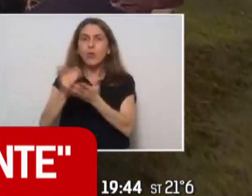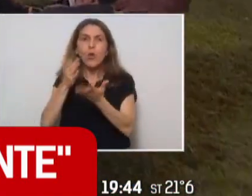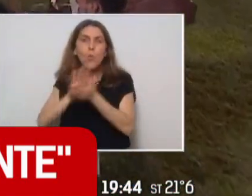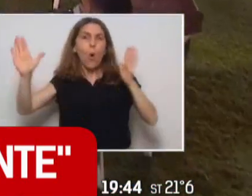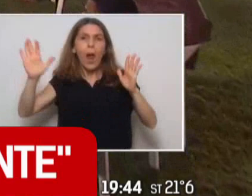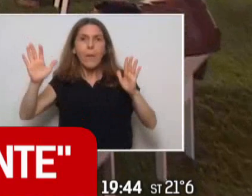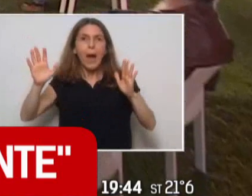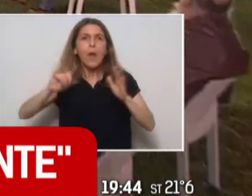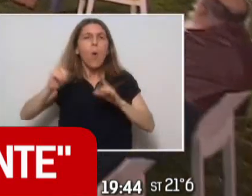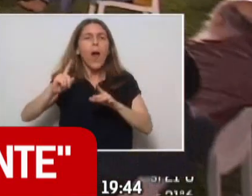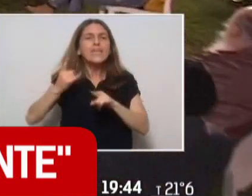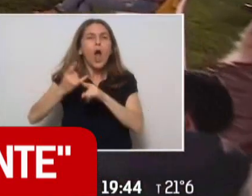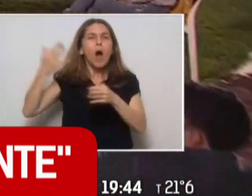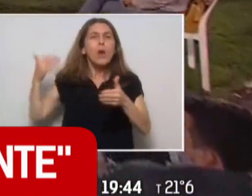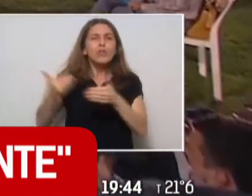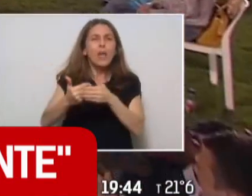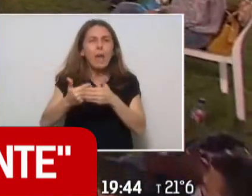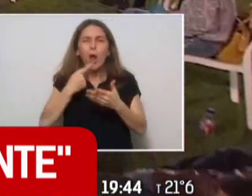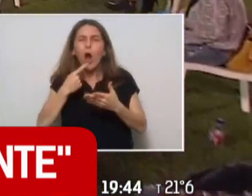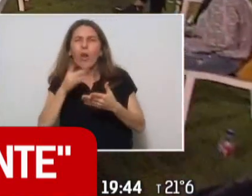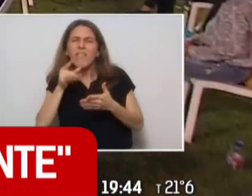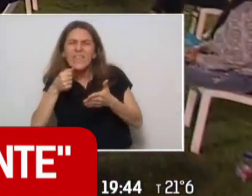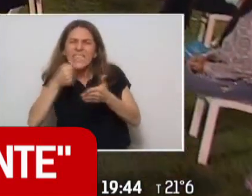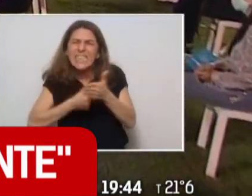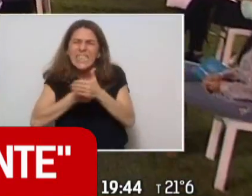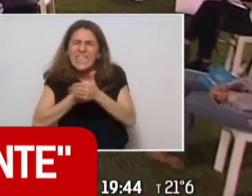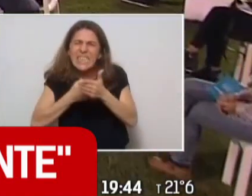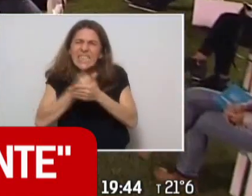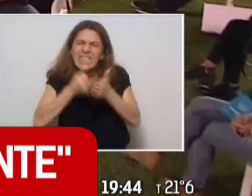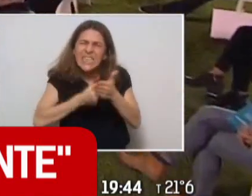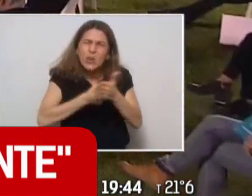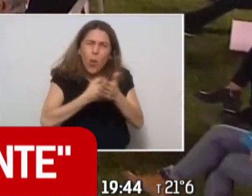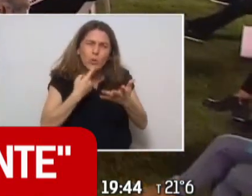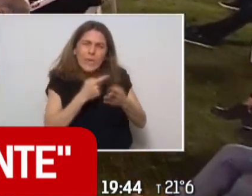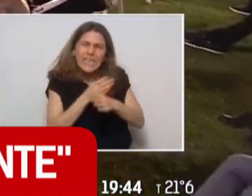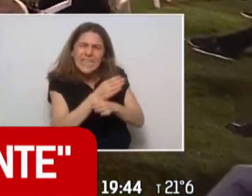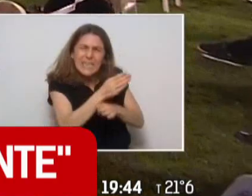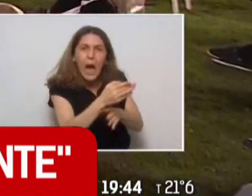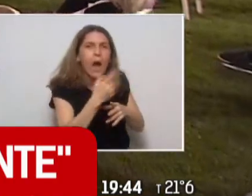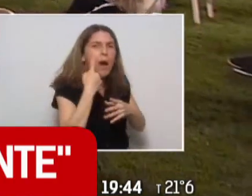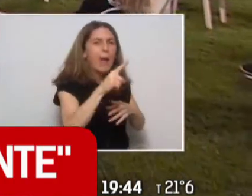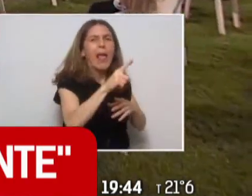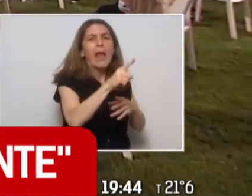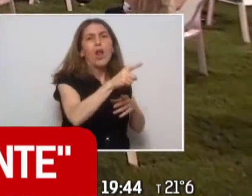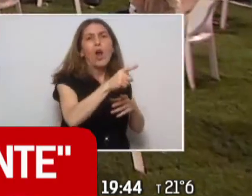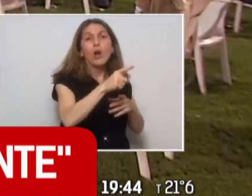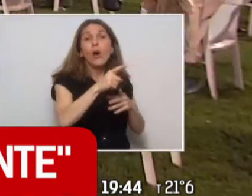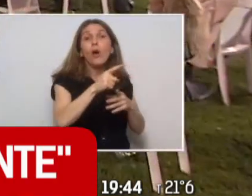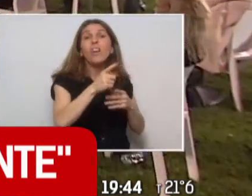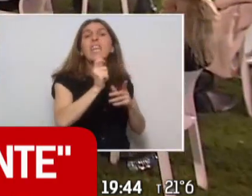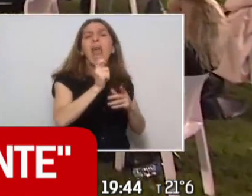habituales o no son fáciles de encontrar en un mundo lleno de dogmas, eso fue capaz de hacerlo el